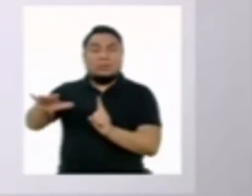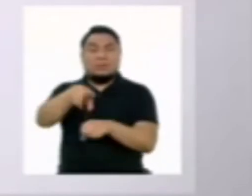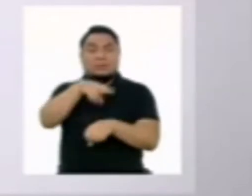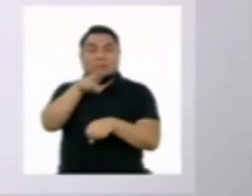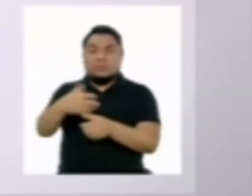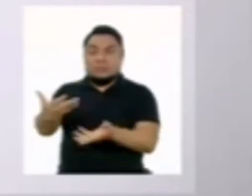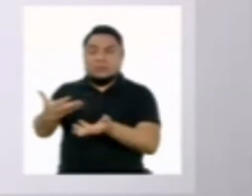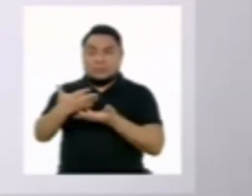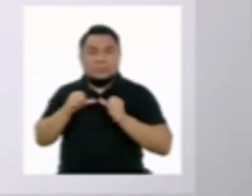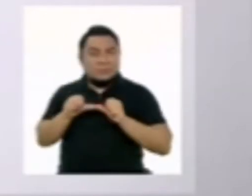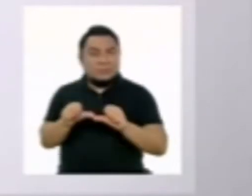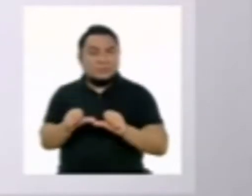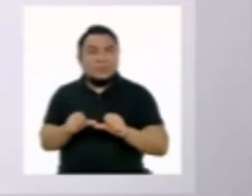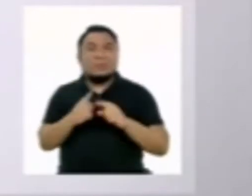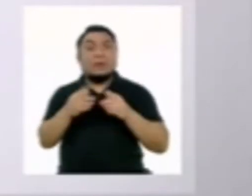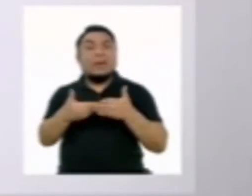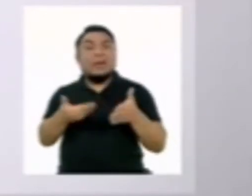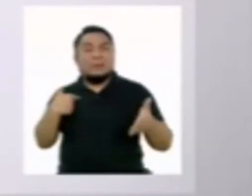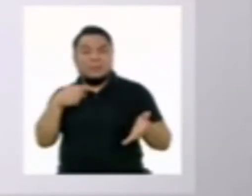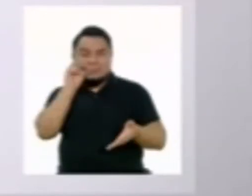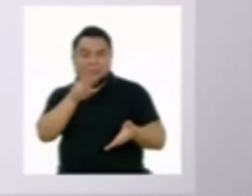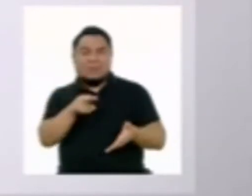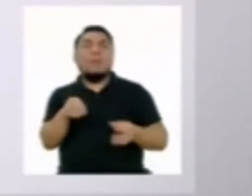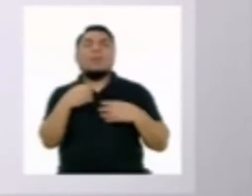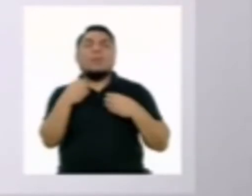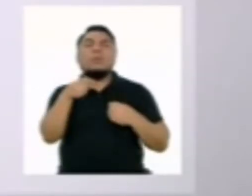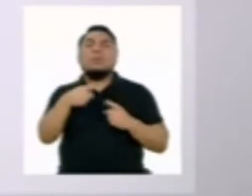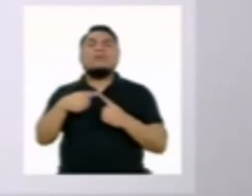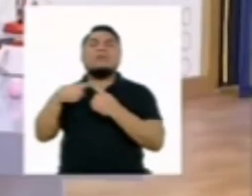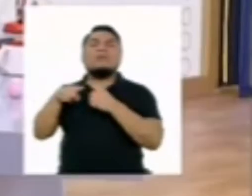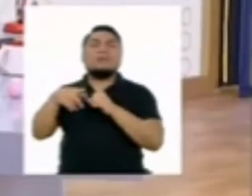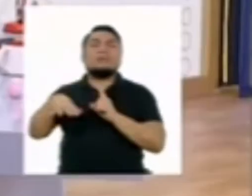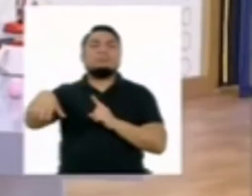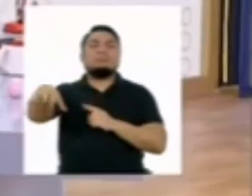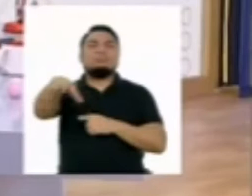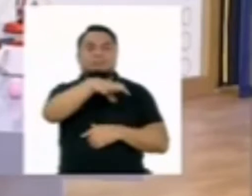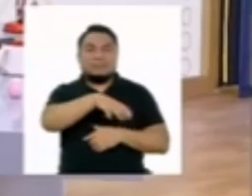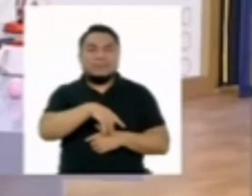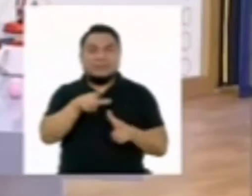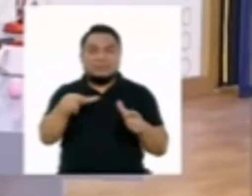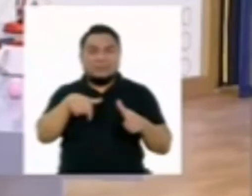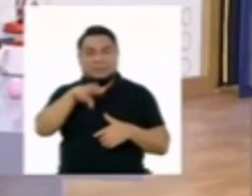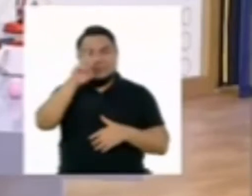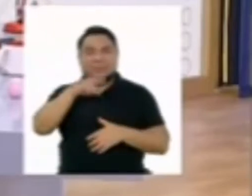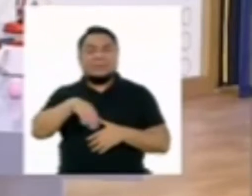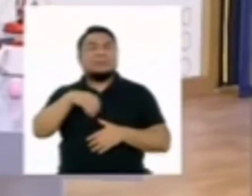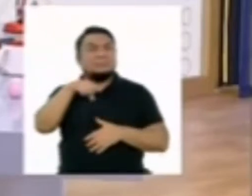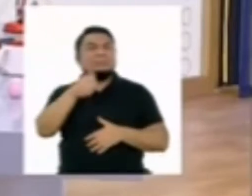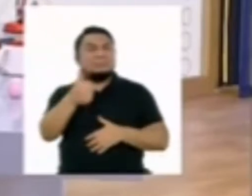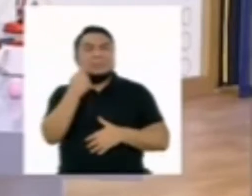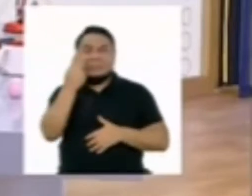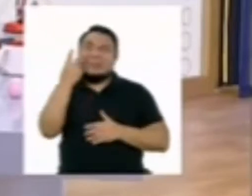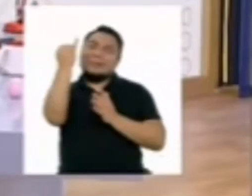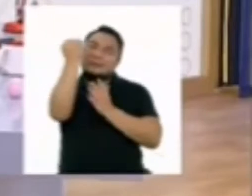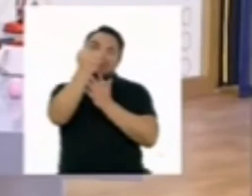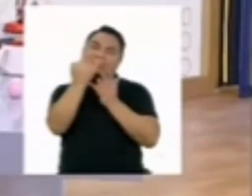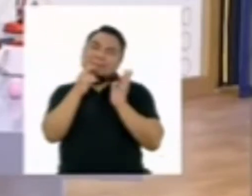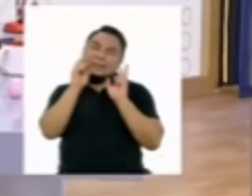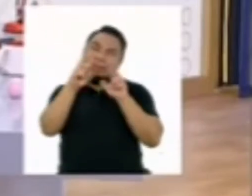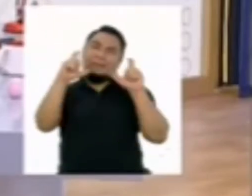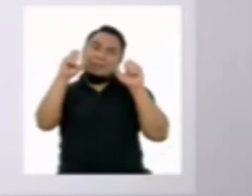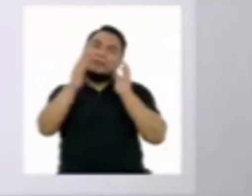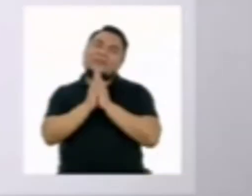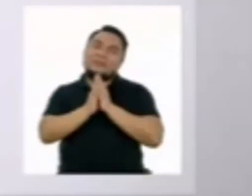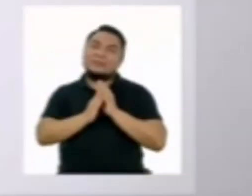Pero antes, ¿qué tal si revisamos cómo vamos en biodiversidad? ¡Súper! Ya, pero con imágenes, profesora Patricia,